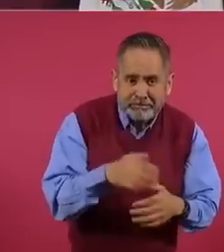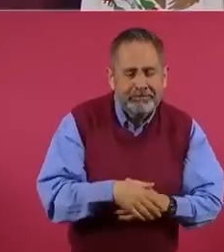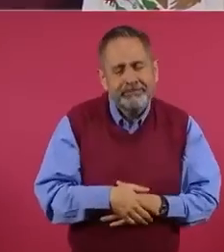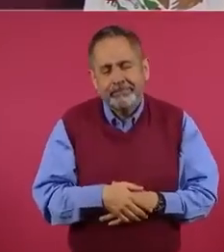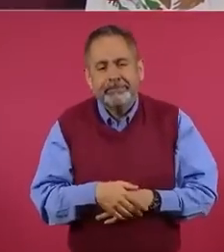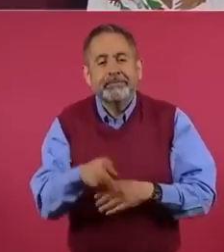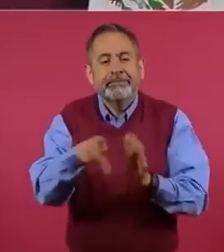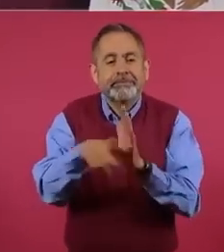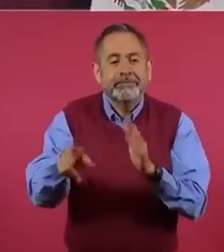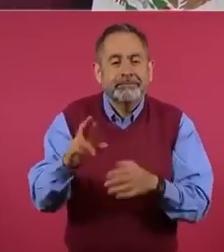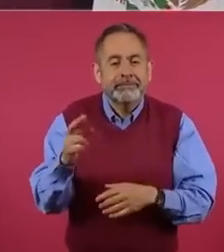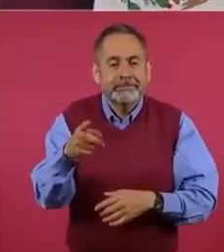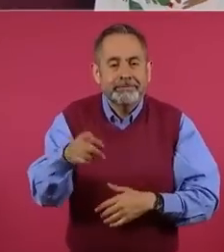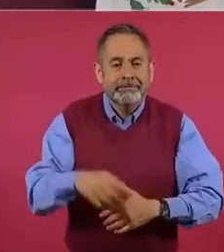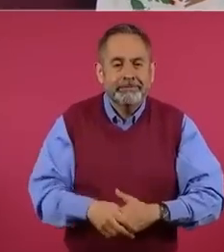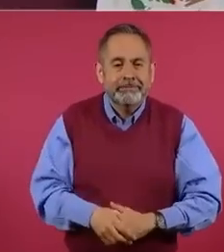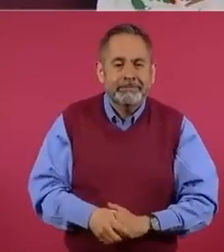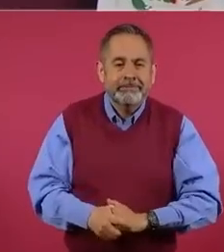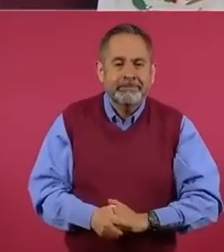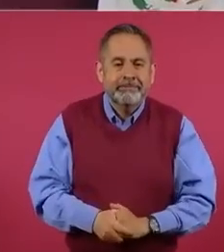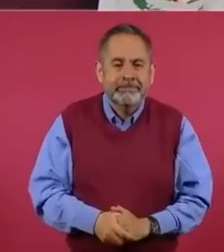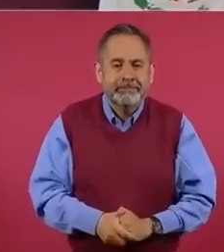Reforma.